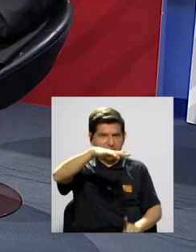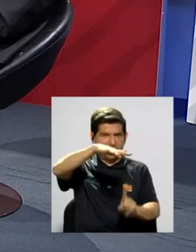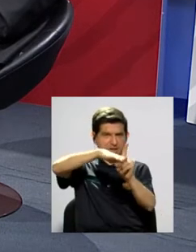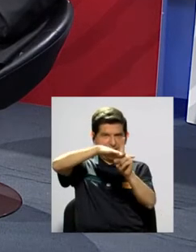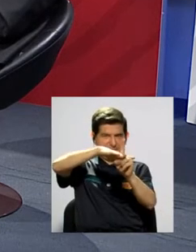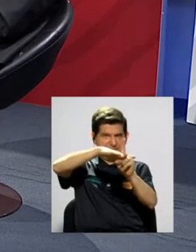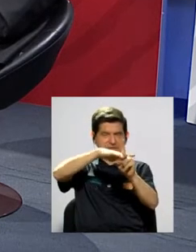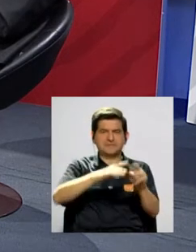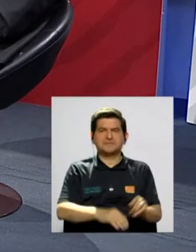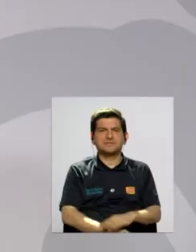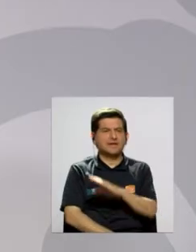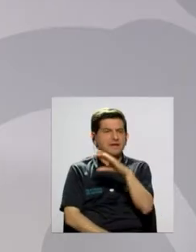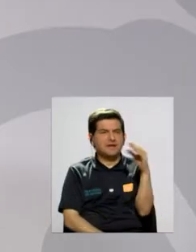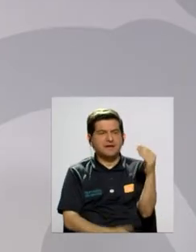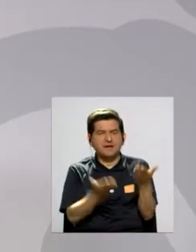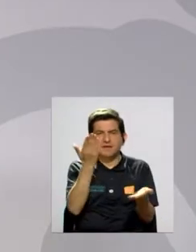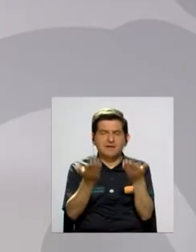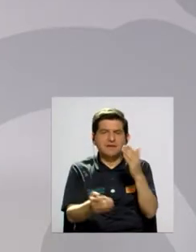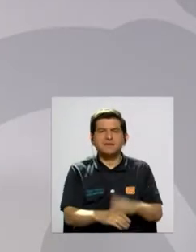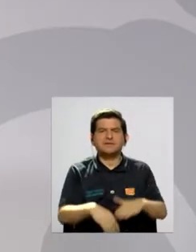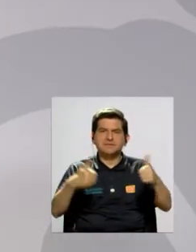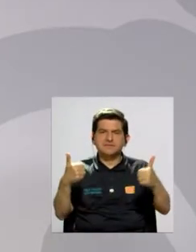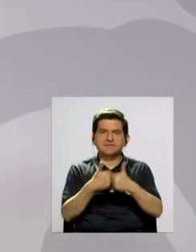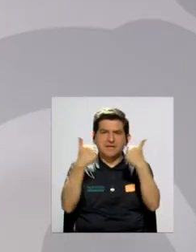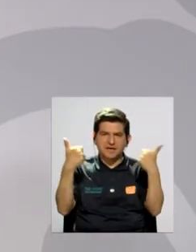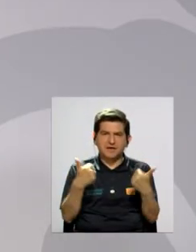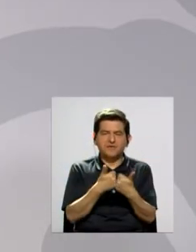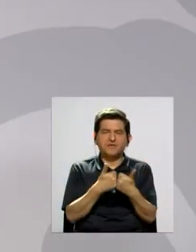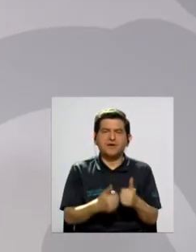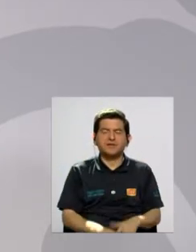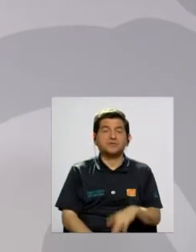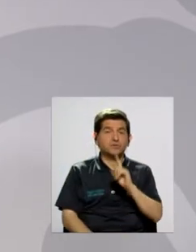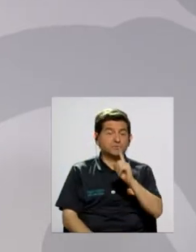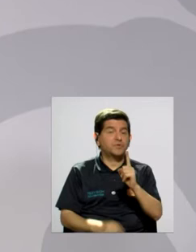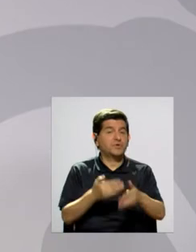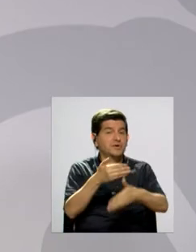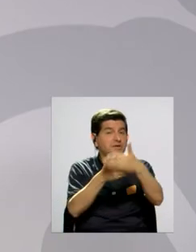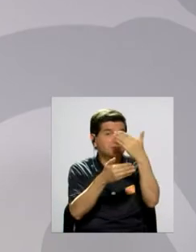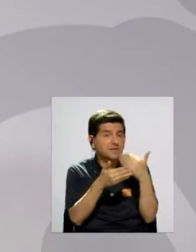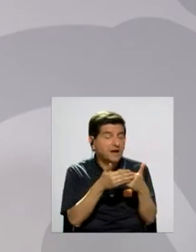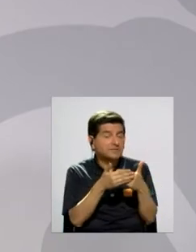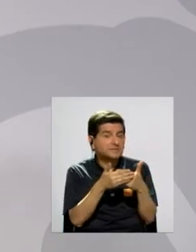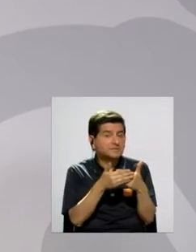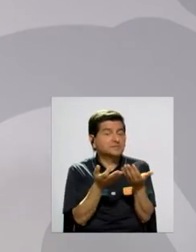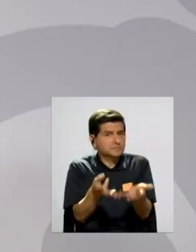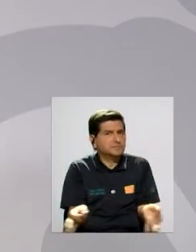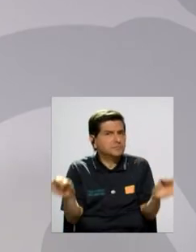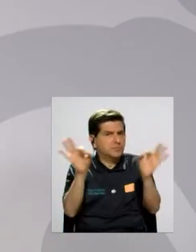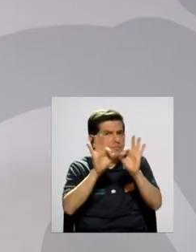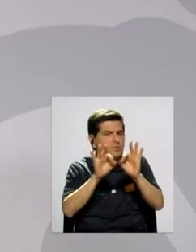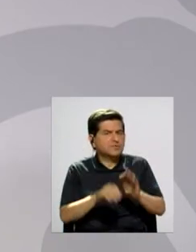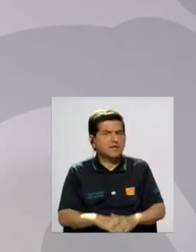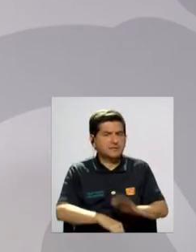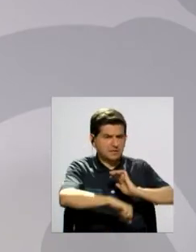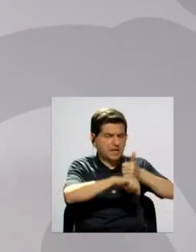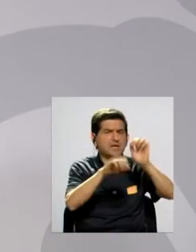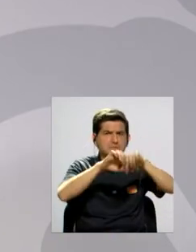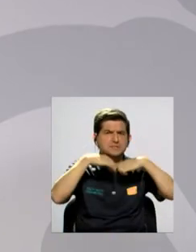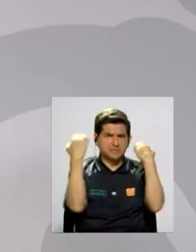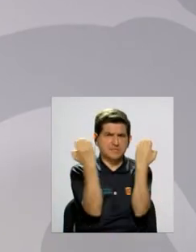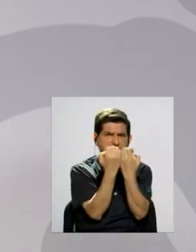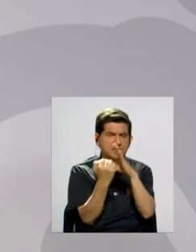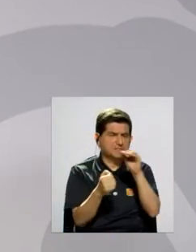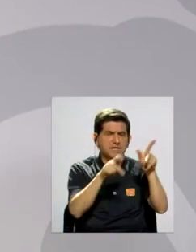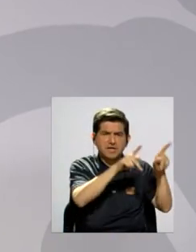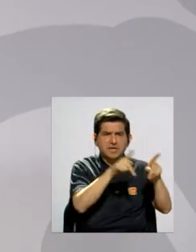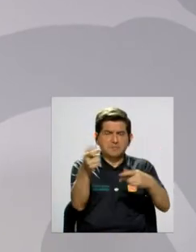medios y plantear los retos? Por lo que plantean ahora ustedes, fundamental, definir sus equipos y en esos equipos definir